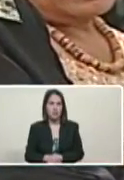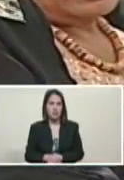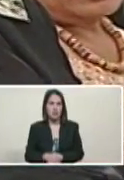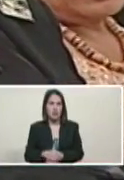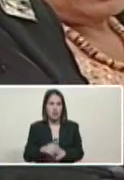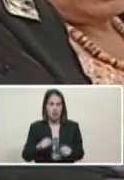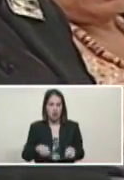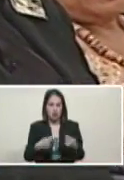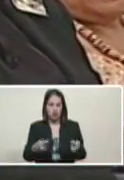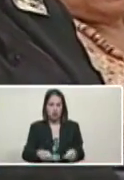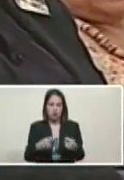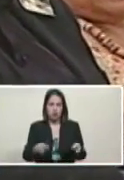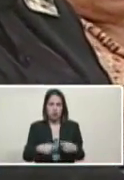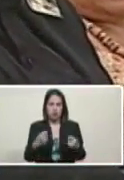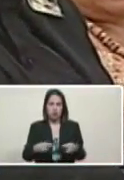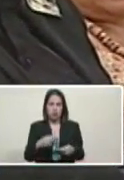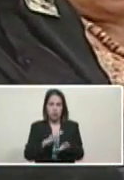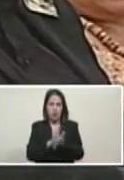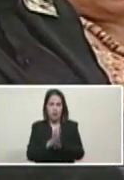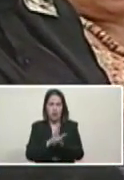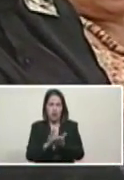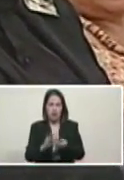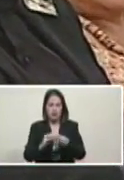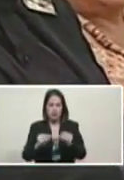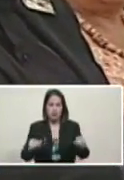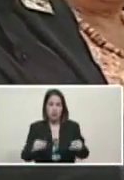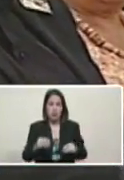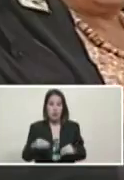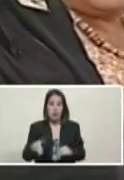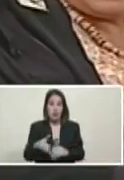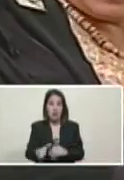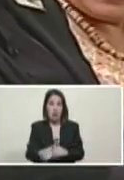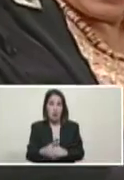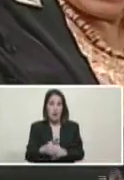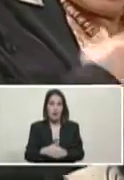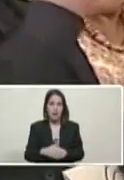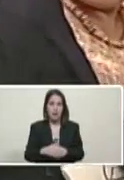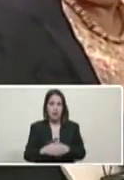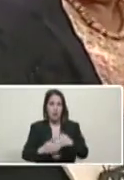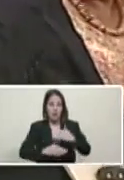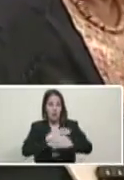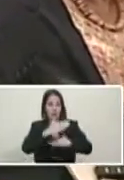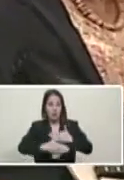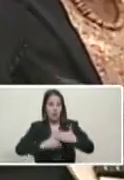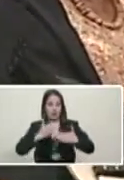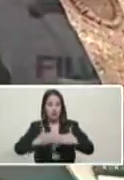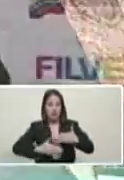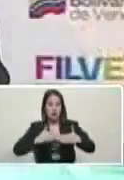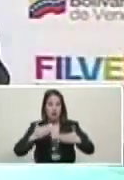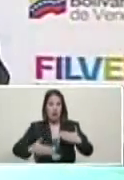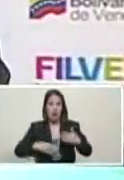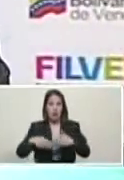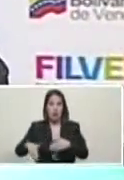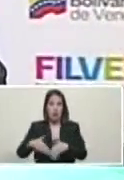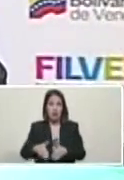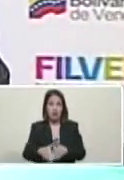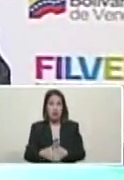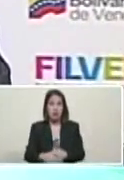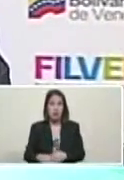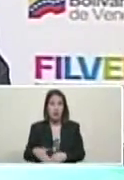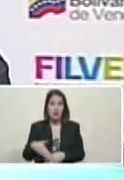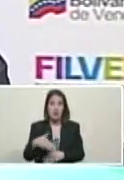de sardinas, brazo gitana de sardina, sardinas marinadas en mandarina y